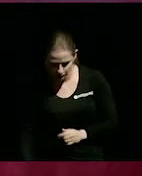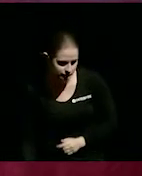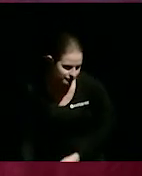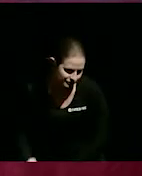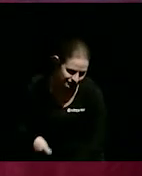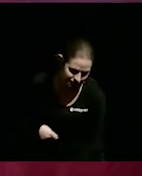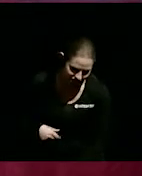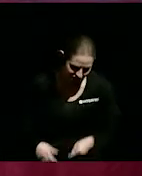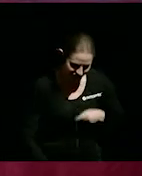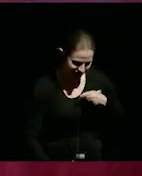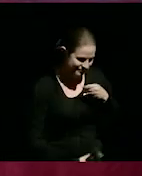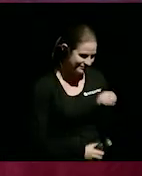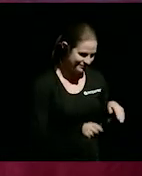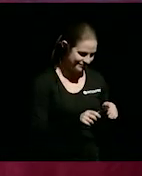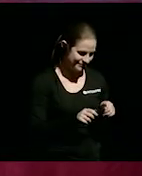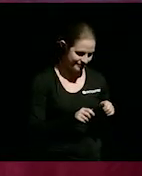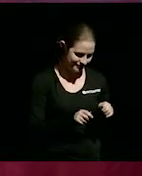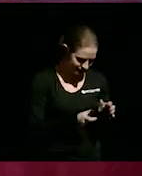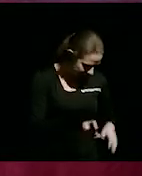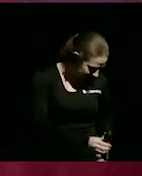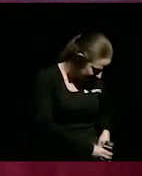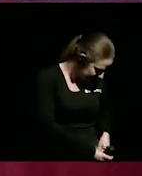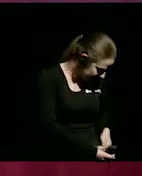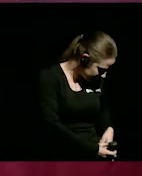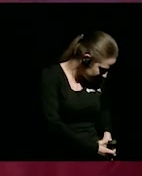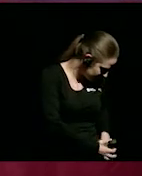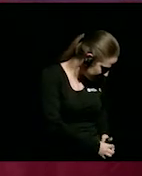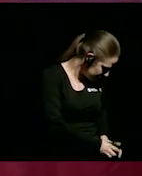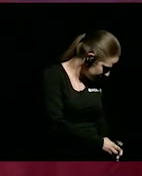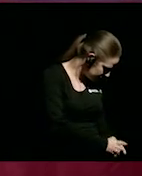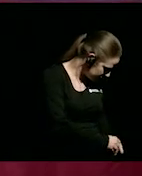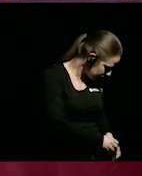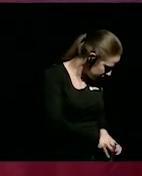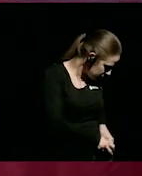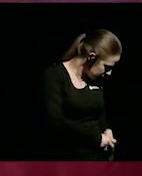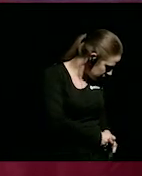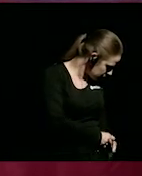de los servicios, a los patrocinadores. Es una formación conjunta por todo el territorio nacional.